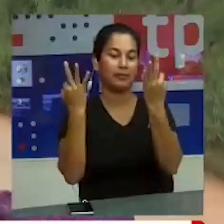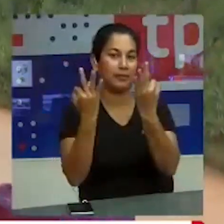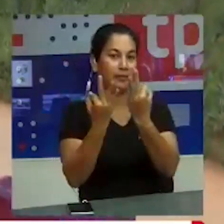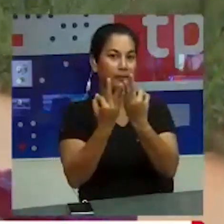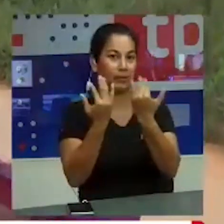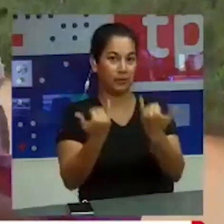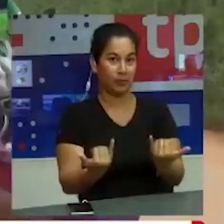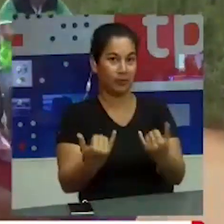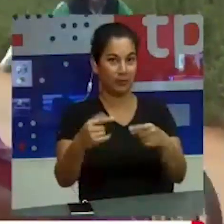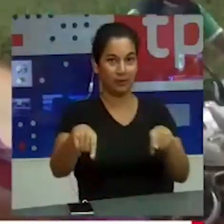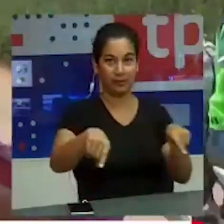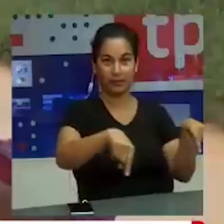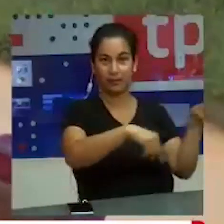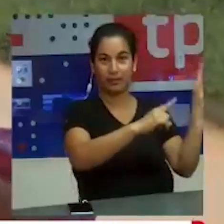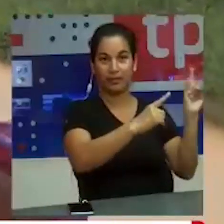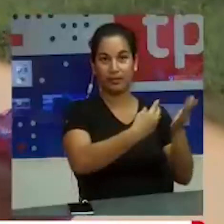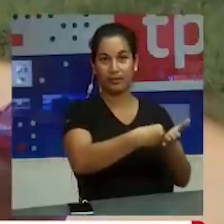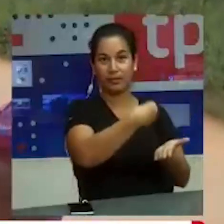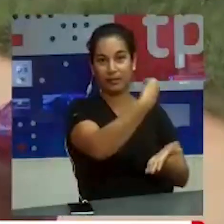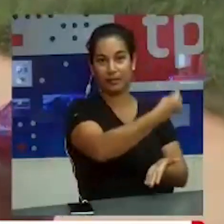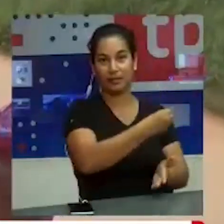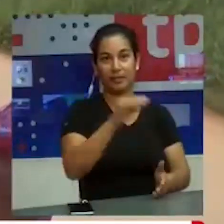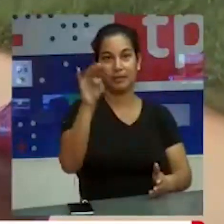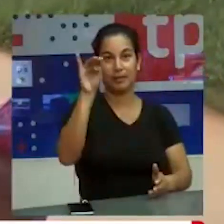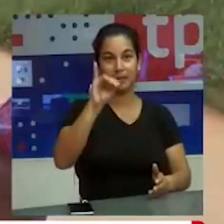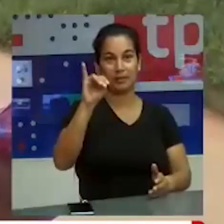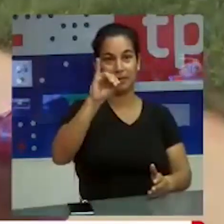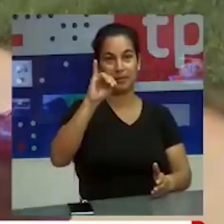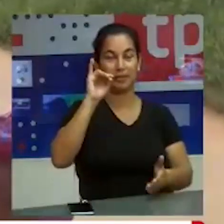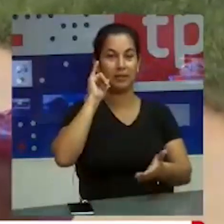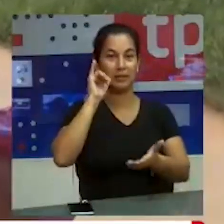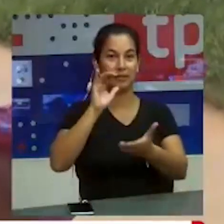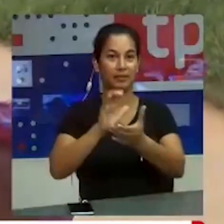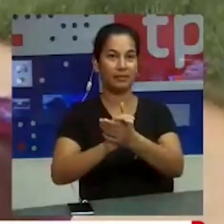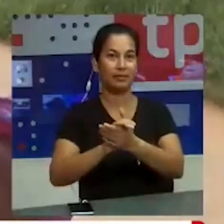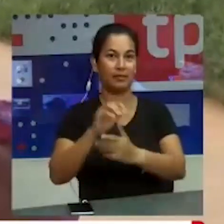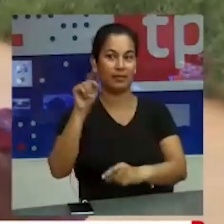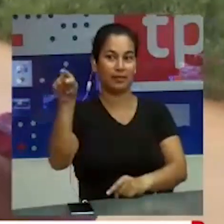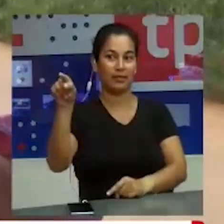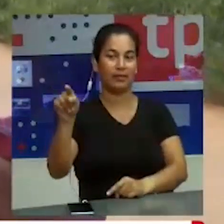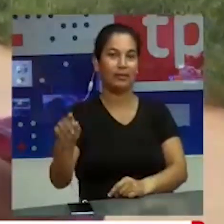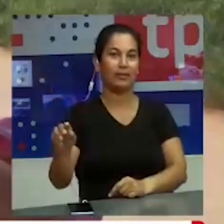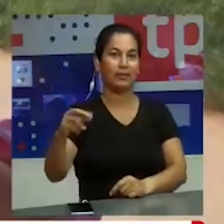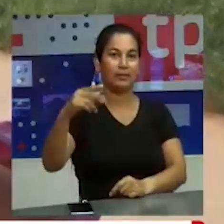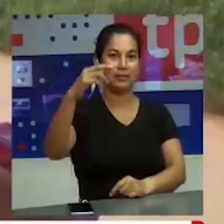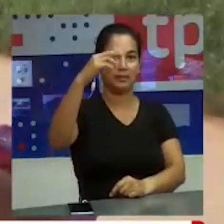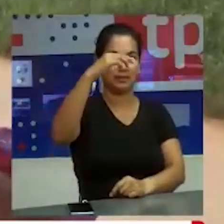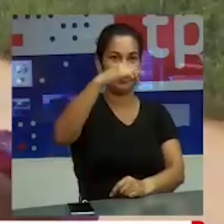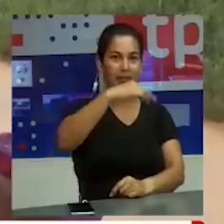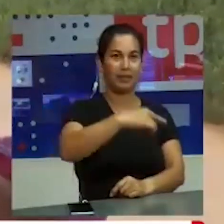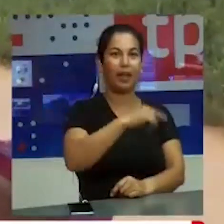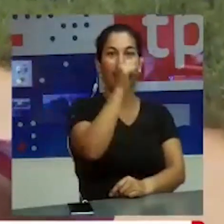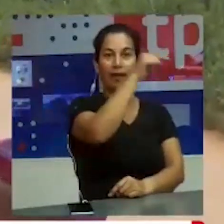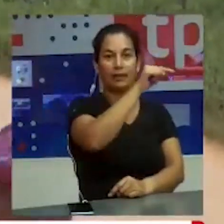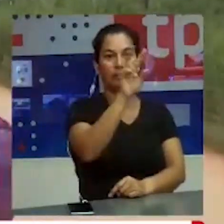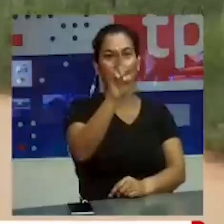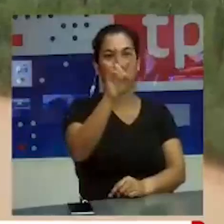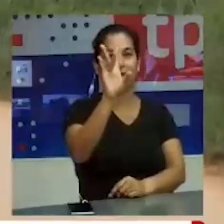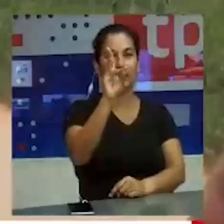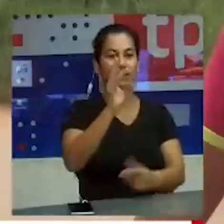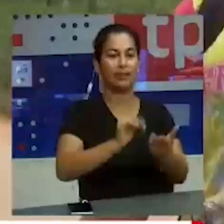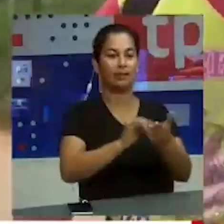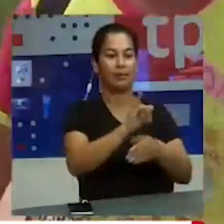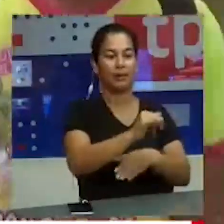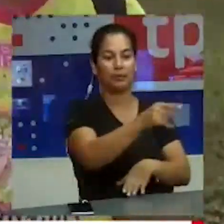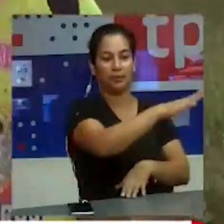Hoy día me tocó a mí, el miércoles le toca a mi esposa. ¿Hasta dónde salió usted? Hasta aquí, hasta el 27 de mayo. 27 de mayo. Muy bien, por acá vemos